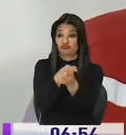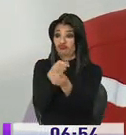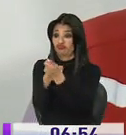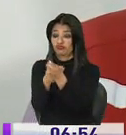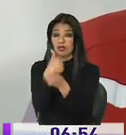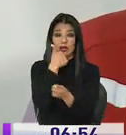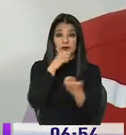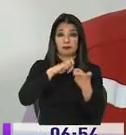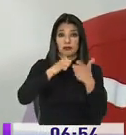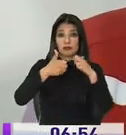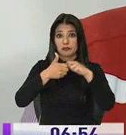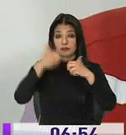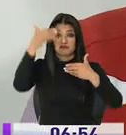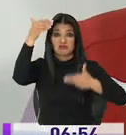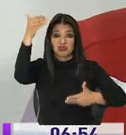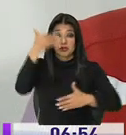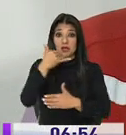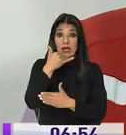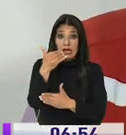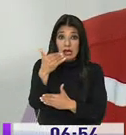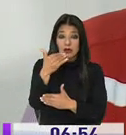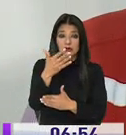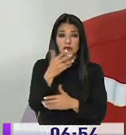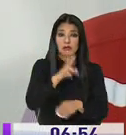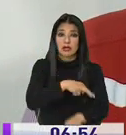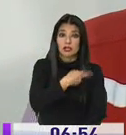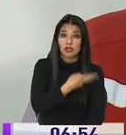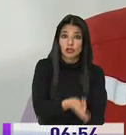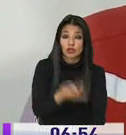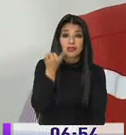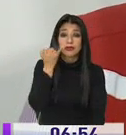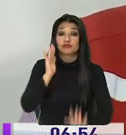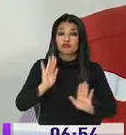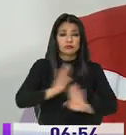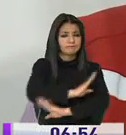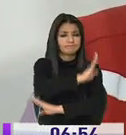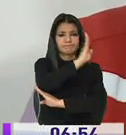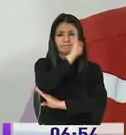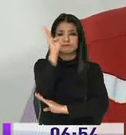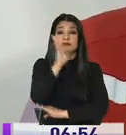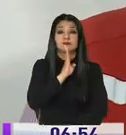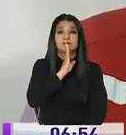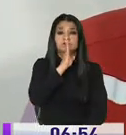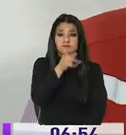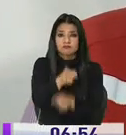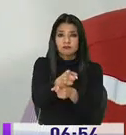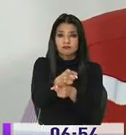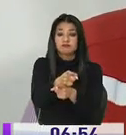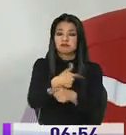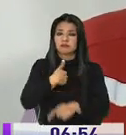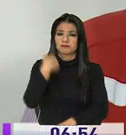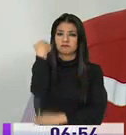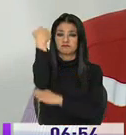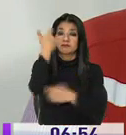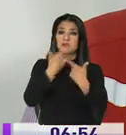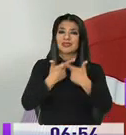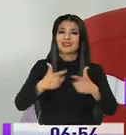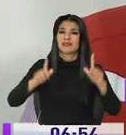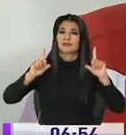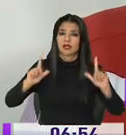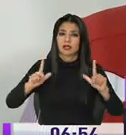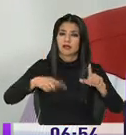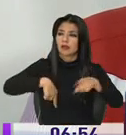de orden político racial religioso o ideológico y por lo tanto exigimos el derecho a la libertad del movimiento